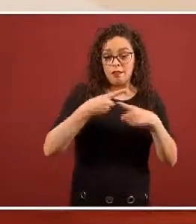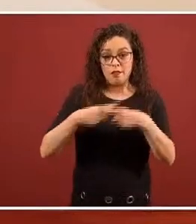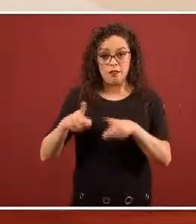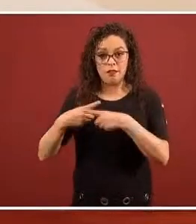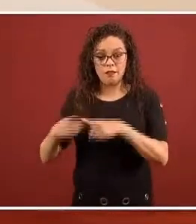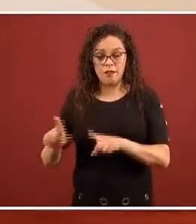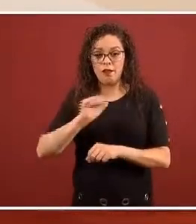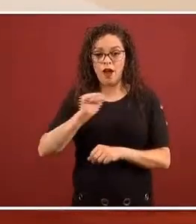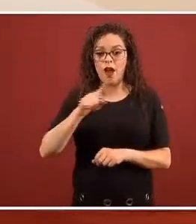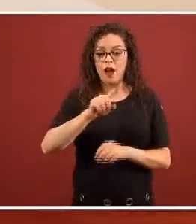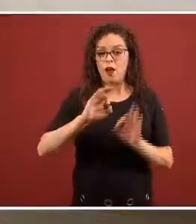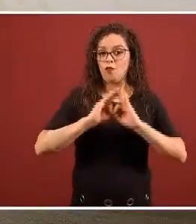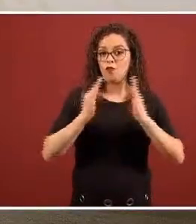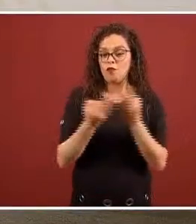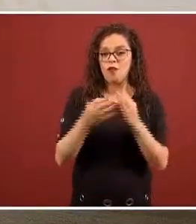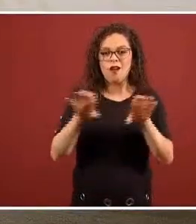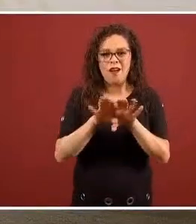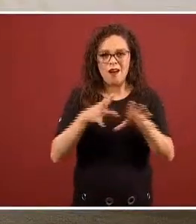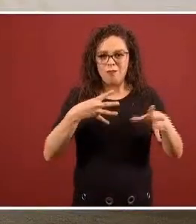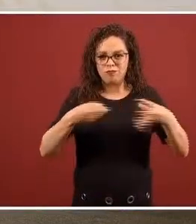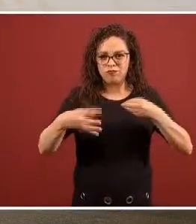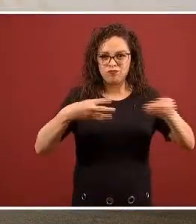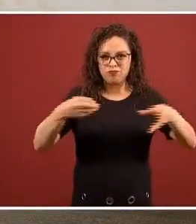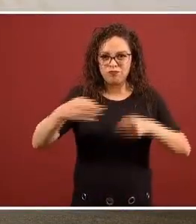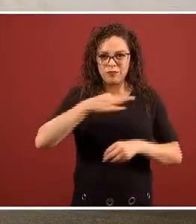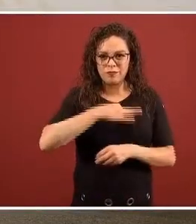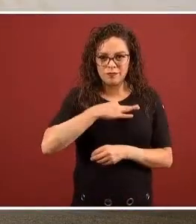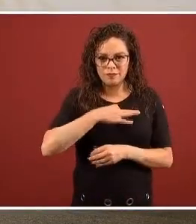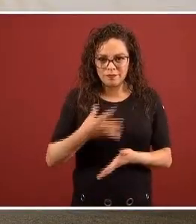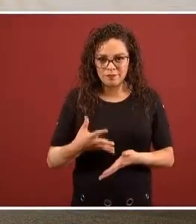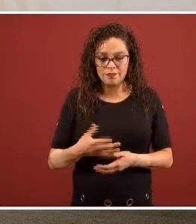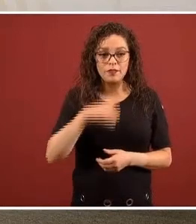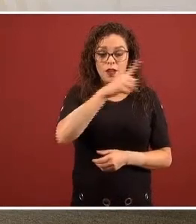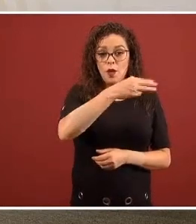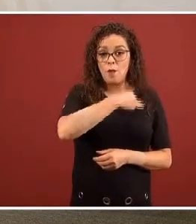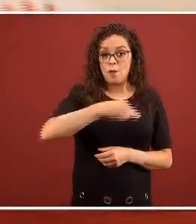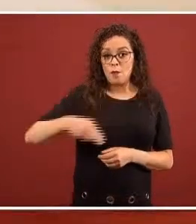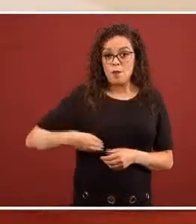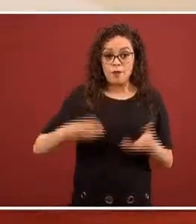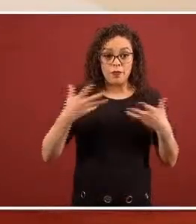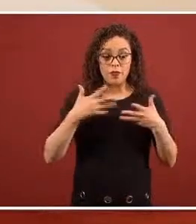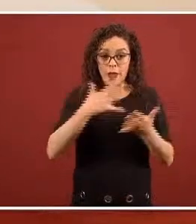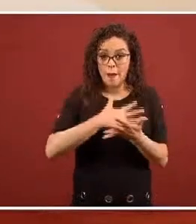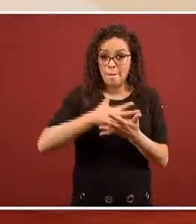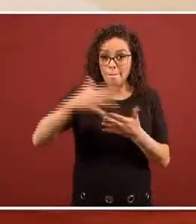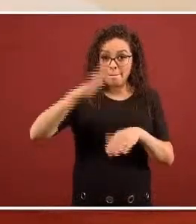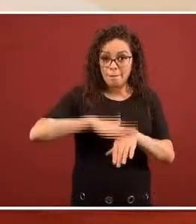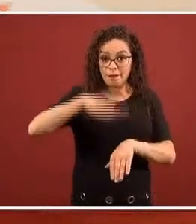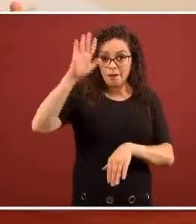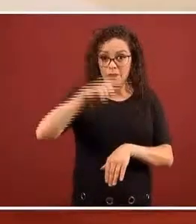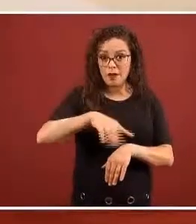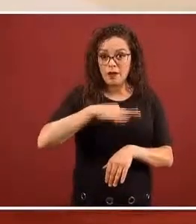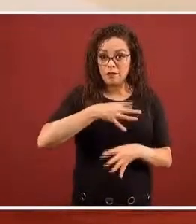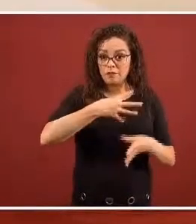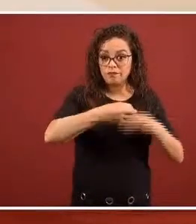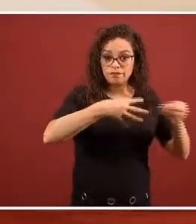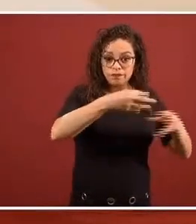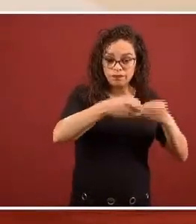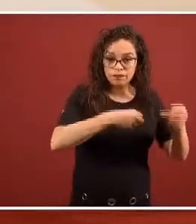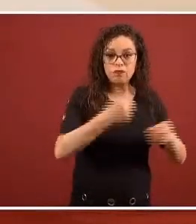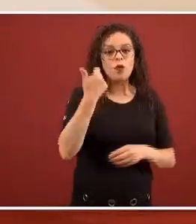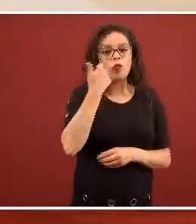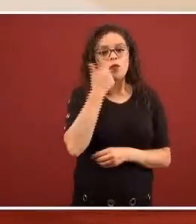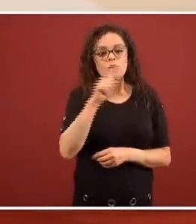queremos que personas que residen en un municipio de mayor transmisión se trasladen a un municipio de menor